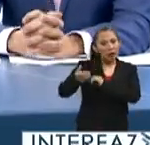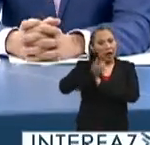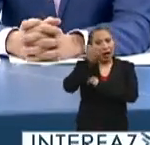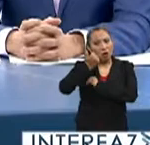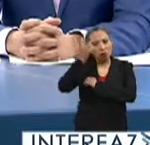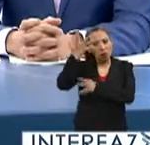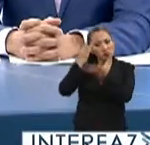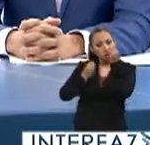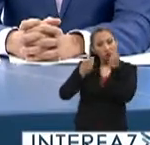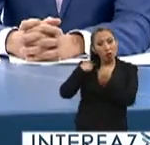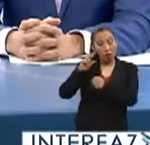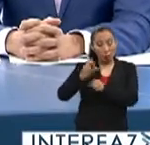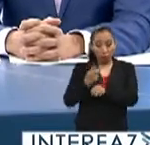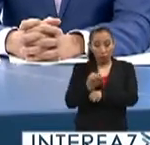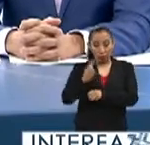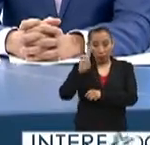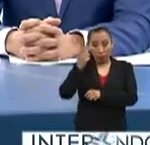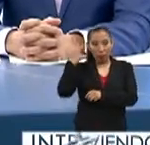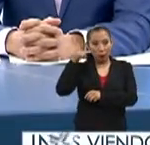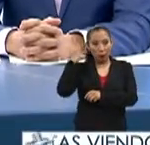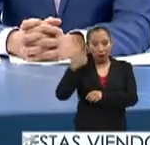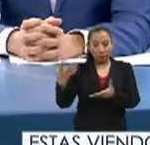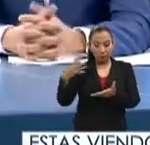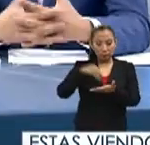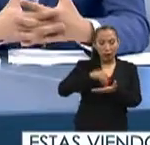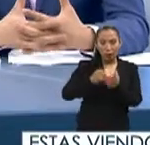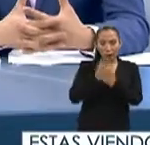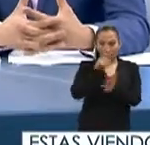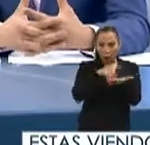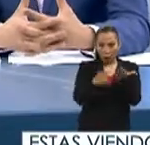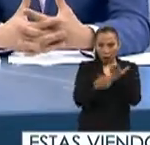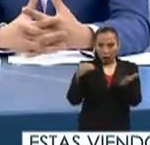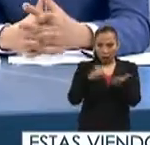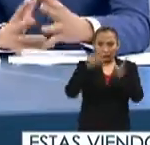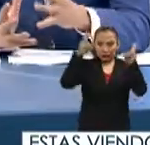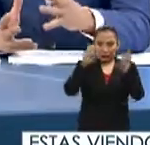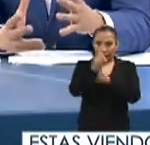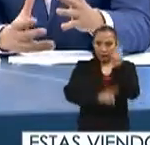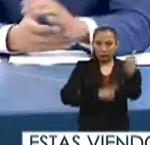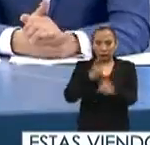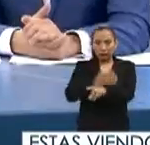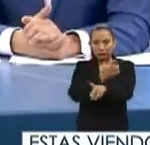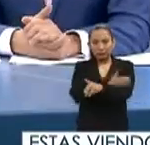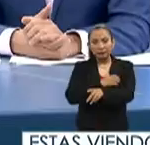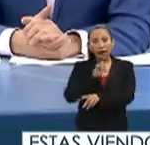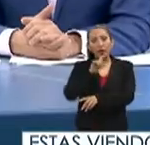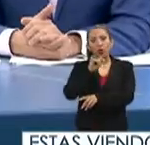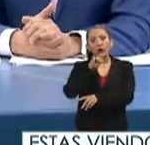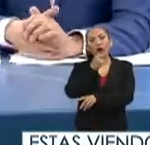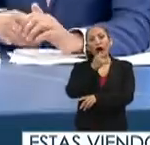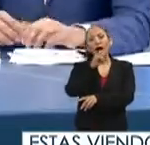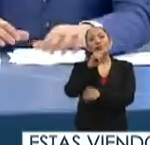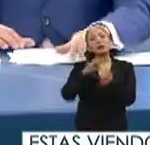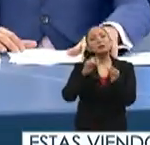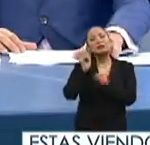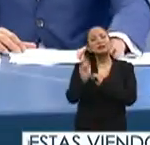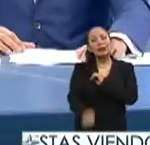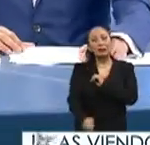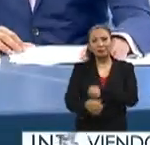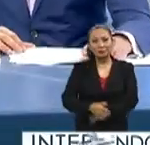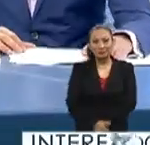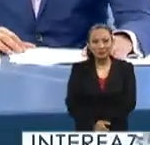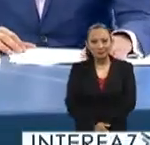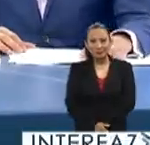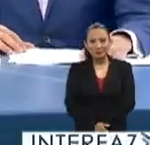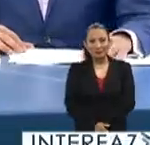Es por eso que la Universidad de Guadalajara incorporó un nuevo proyecto en materia deportiva. Nuestro compañero Eduardo Gaitán nos lo explica de esta